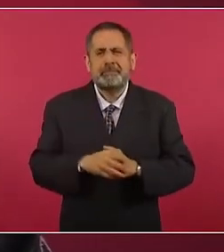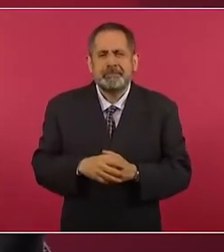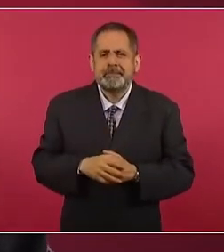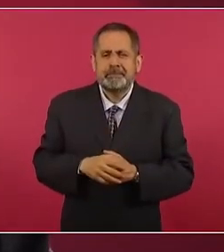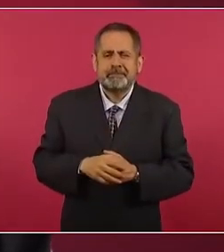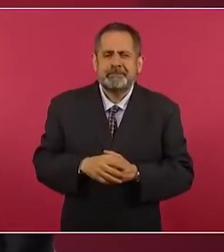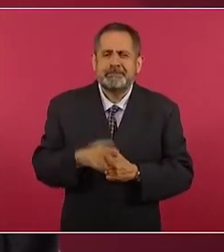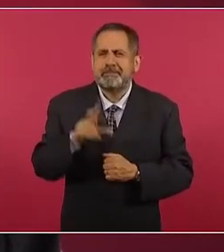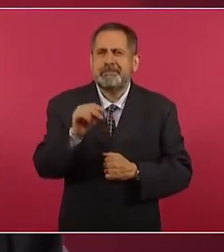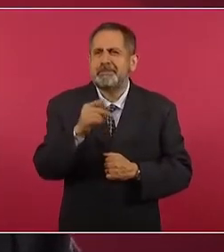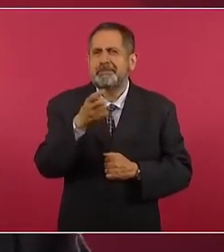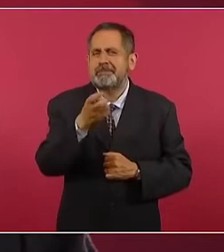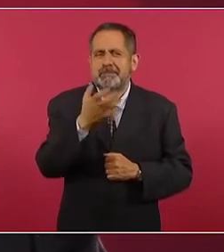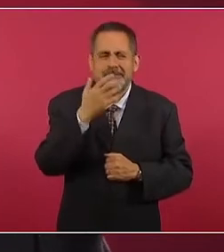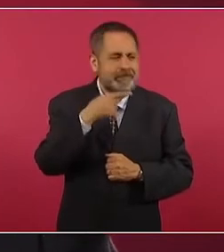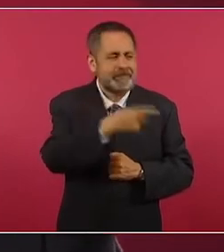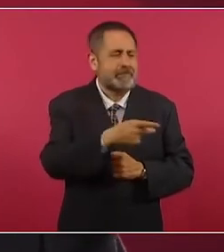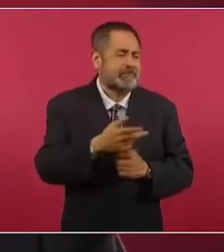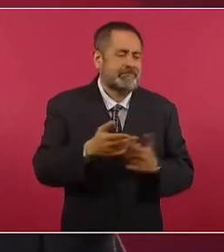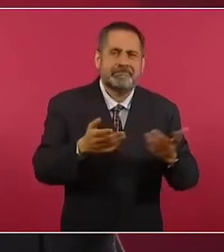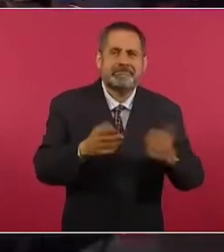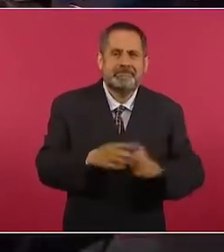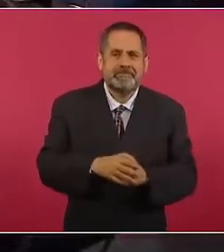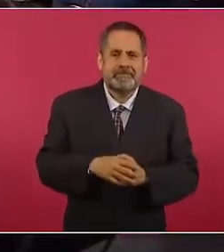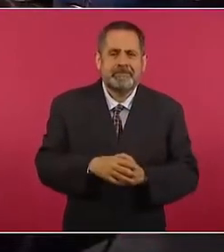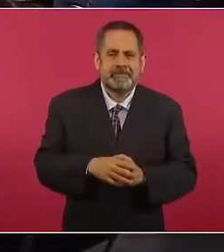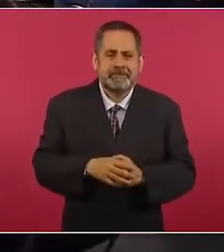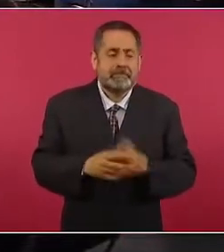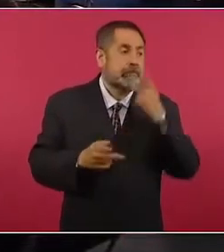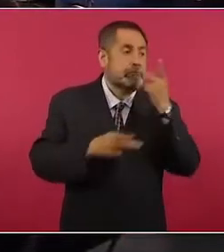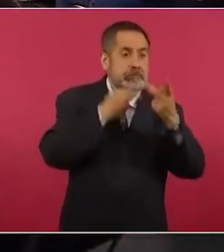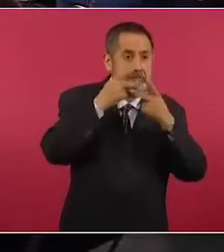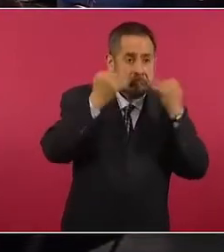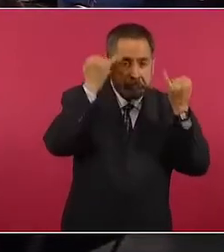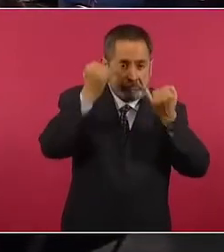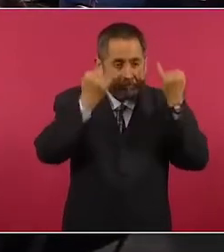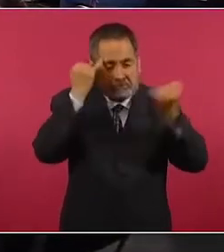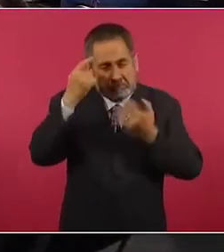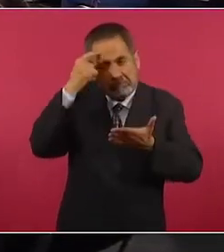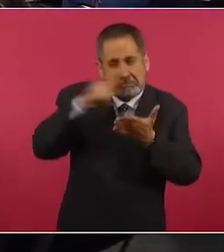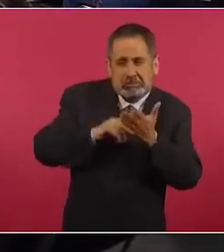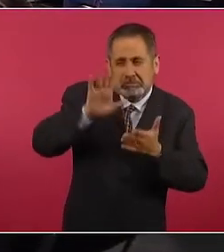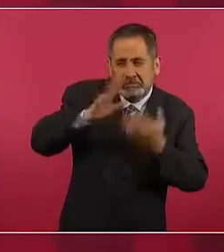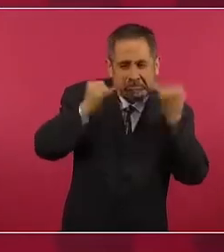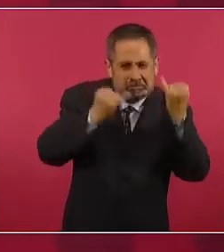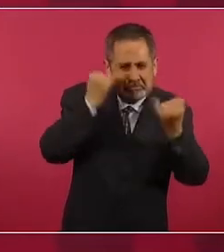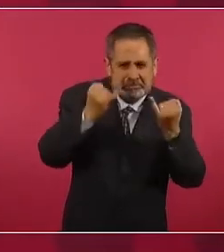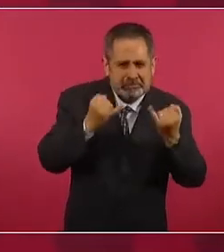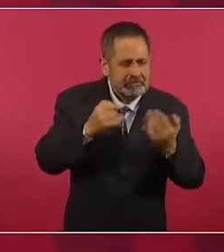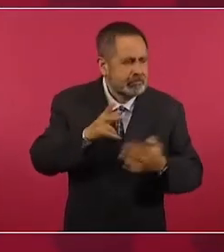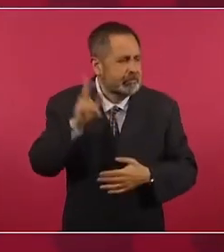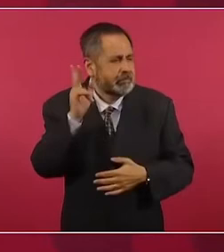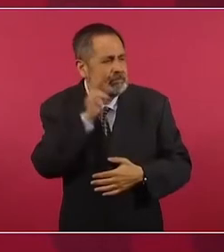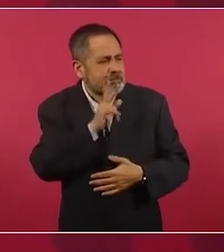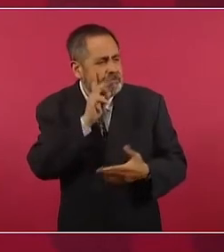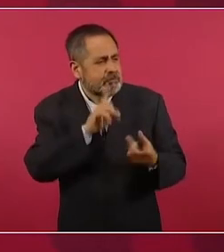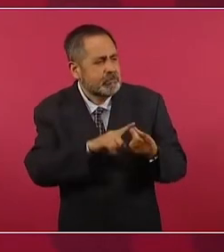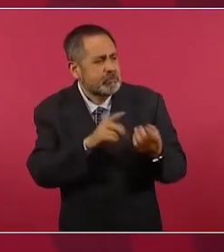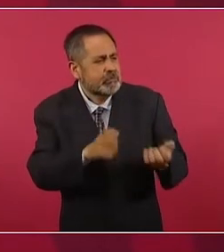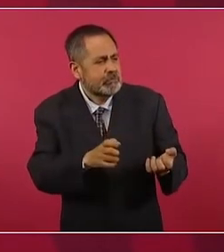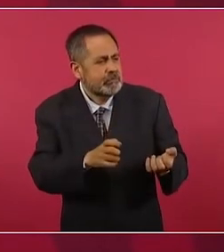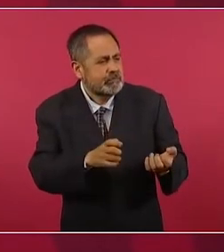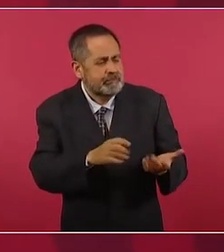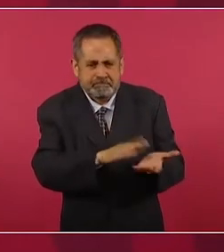serio estar haciendo conjeturas si no hay pruebas, no hay